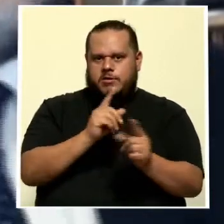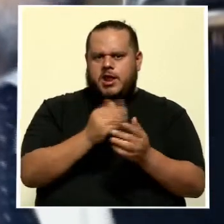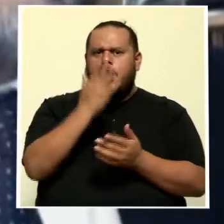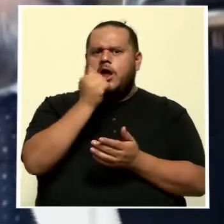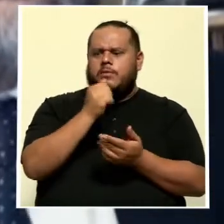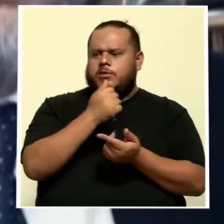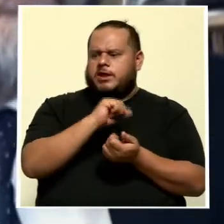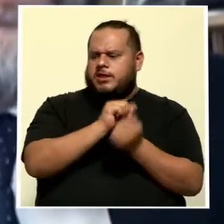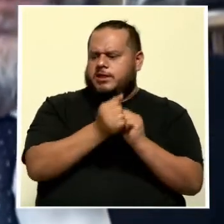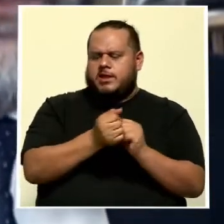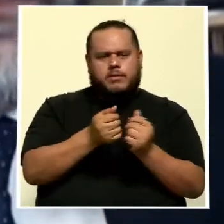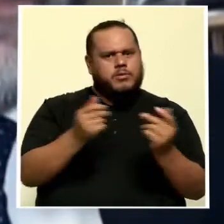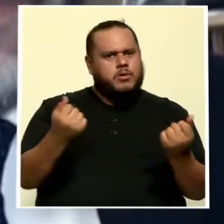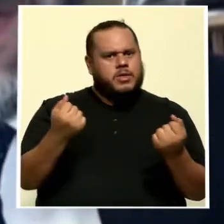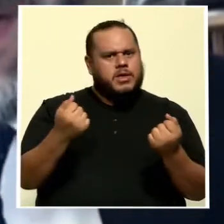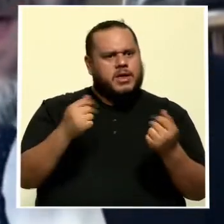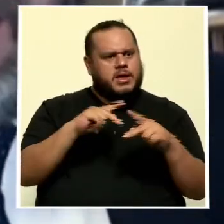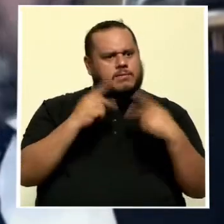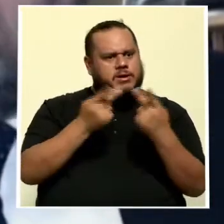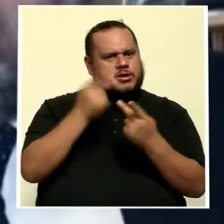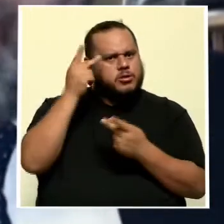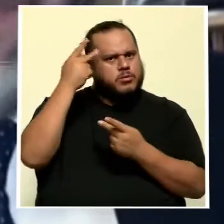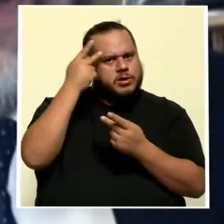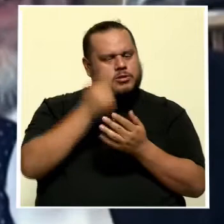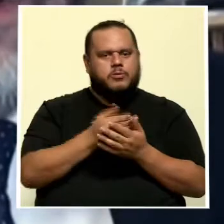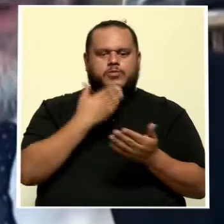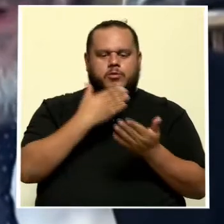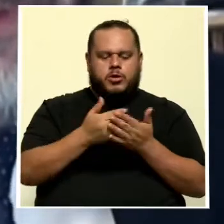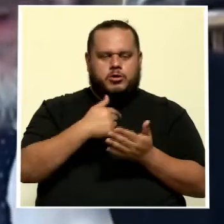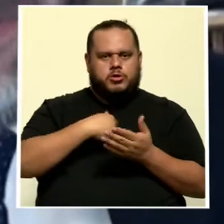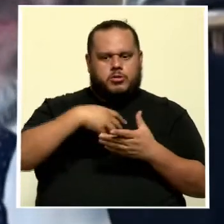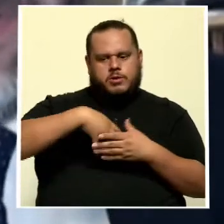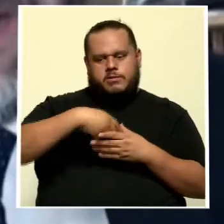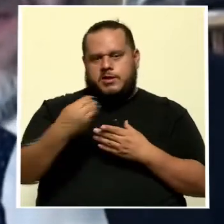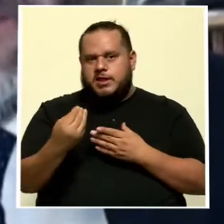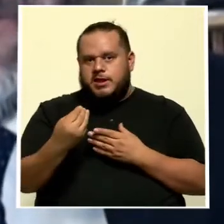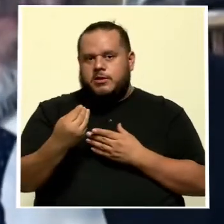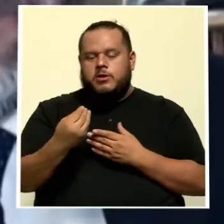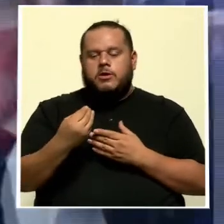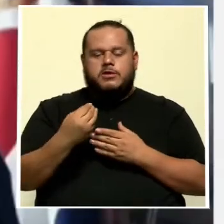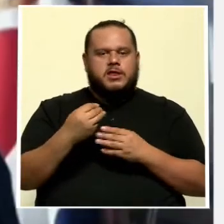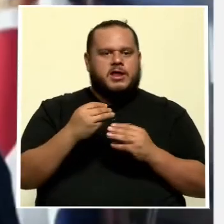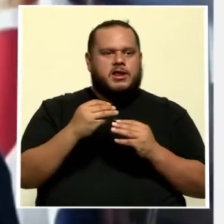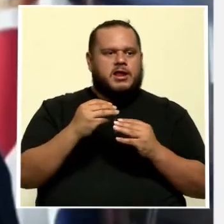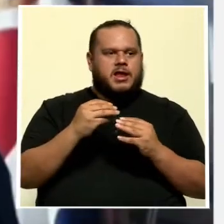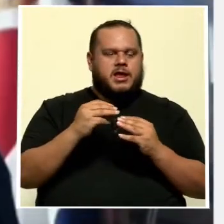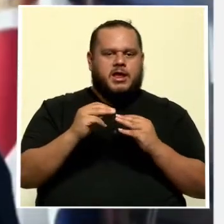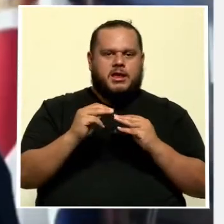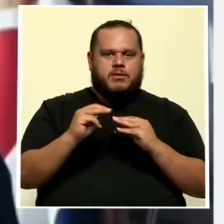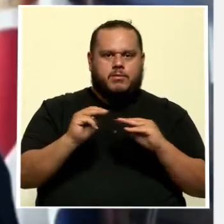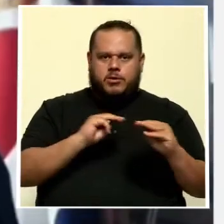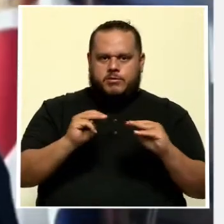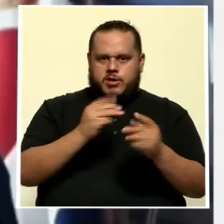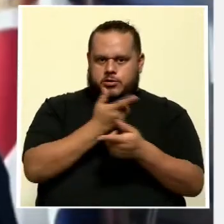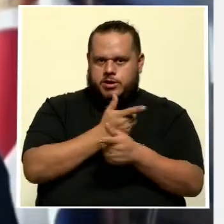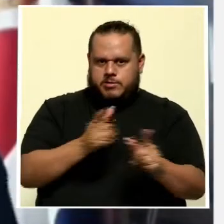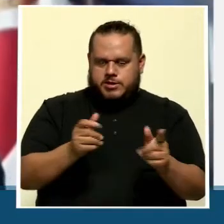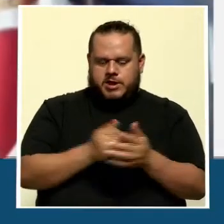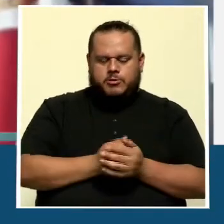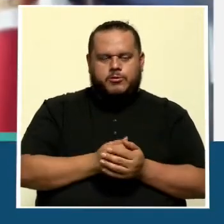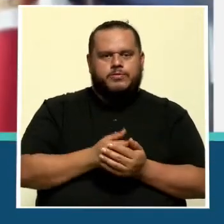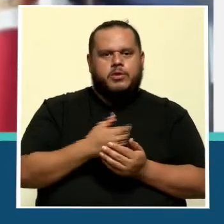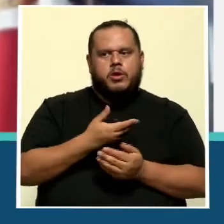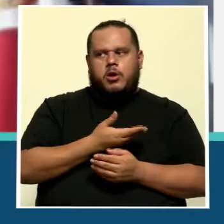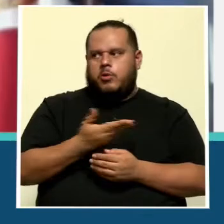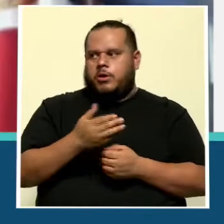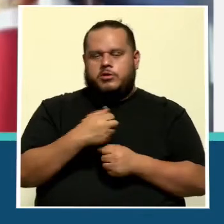de partido? Bueno, yo me había salido del movimiento libertario cuando se hizo aquella estafa